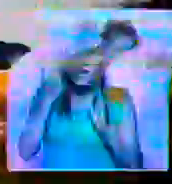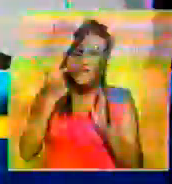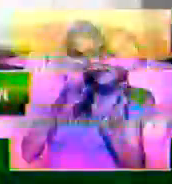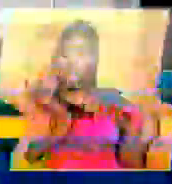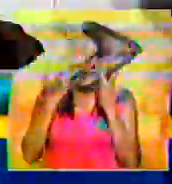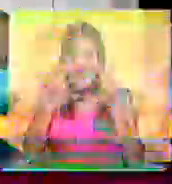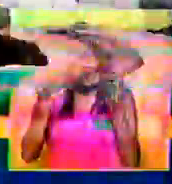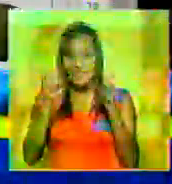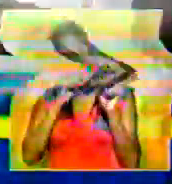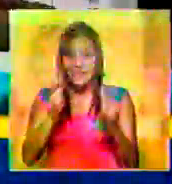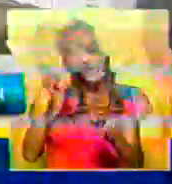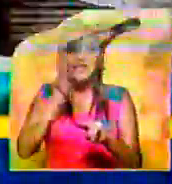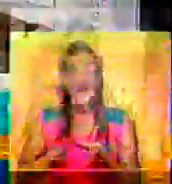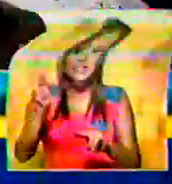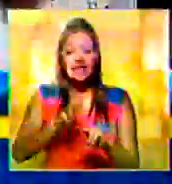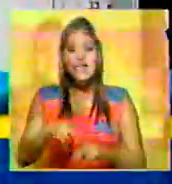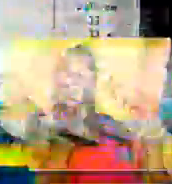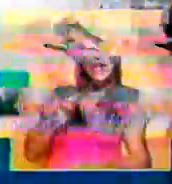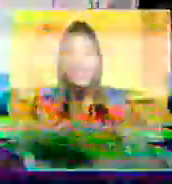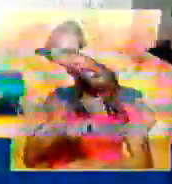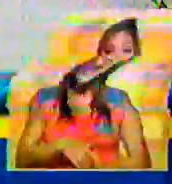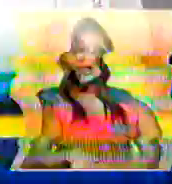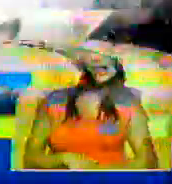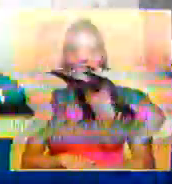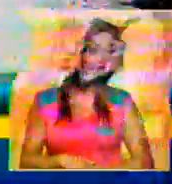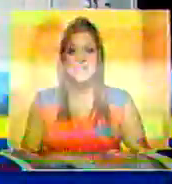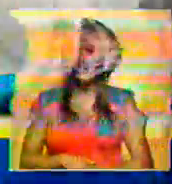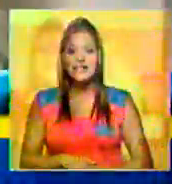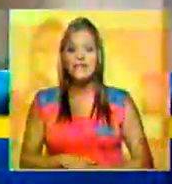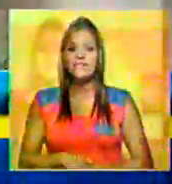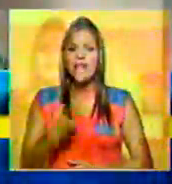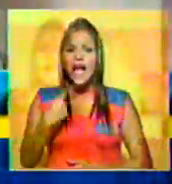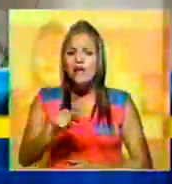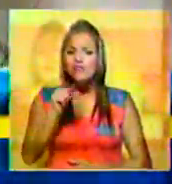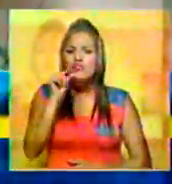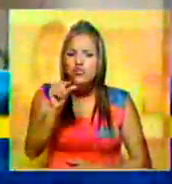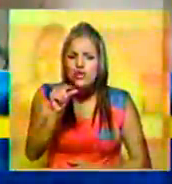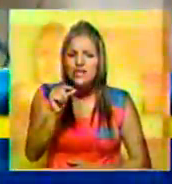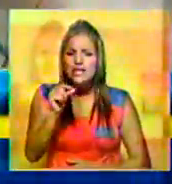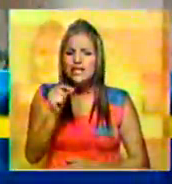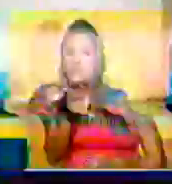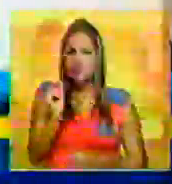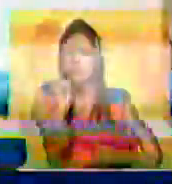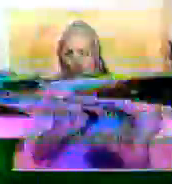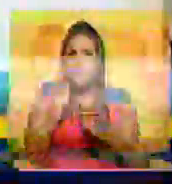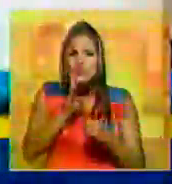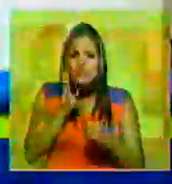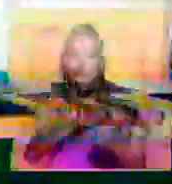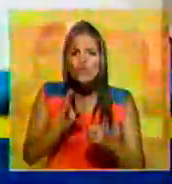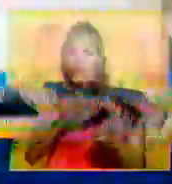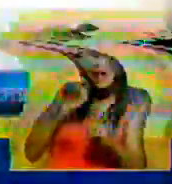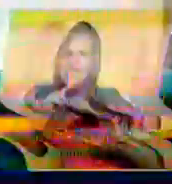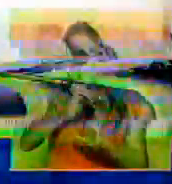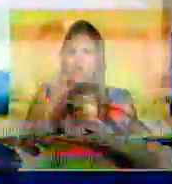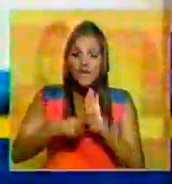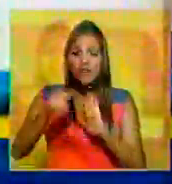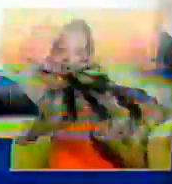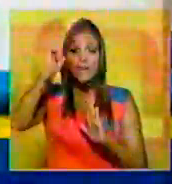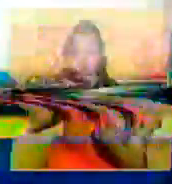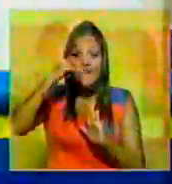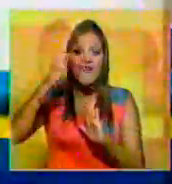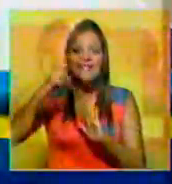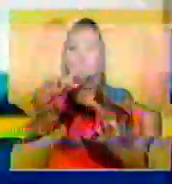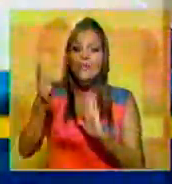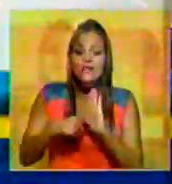pudimos evidenciar que la niña tiene un residuo posmiccional elevado, es decir, no vacía completamente la vejiga, y eso